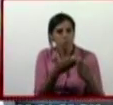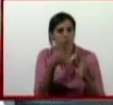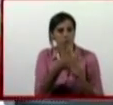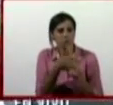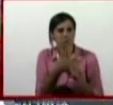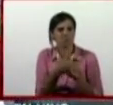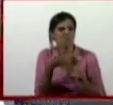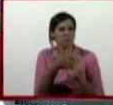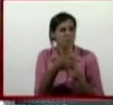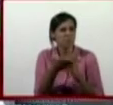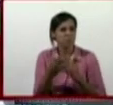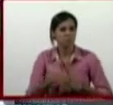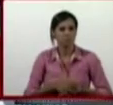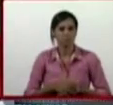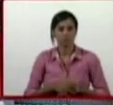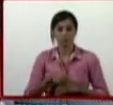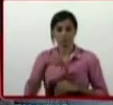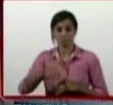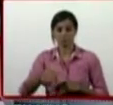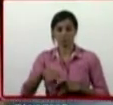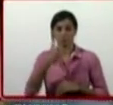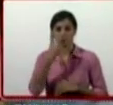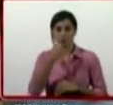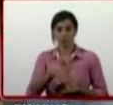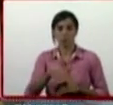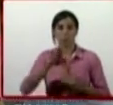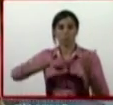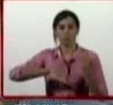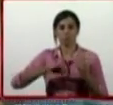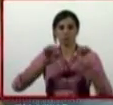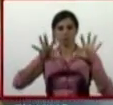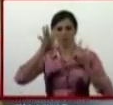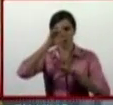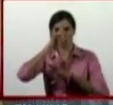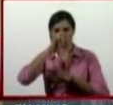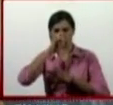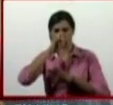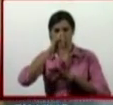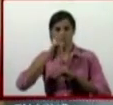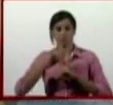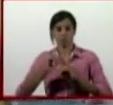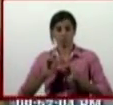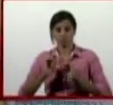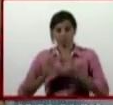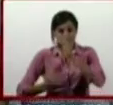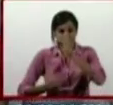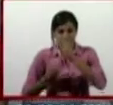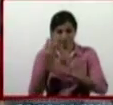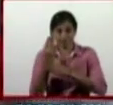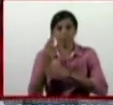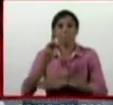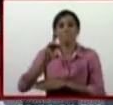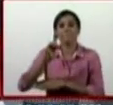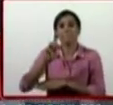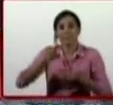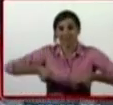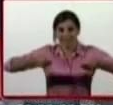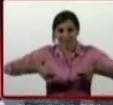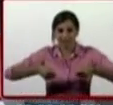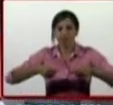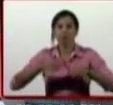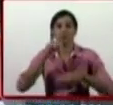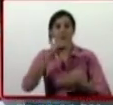ha sucedido en estos últimos 10 años, por lo menos, desde la creación de Mercal y la misión alimentaria, para